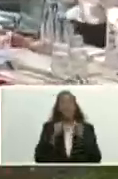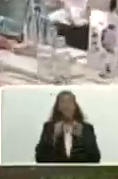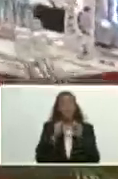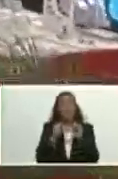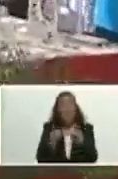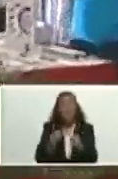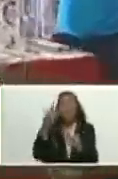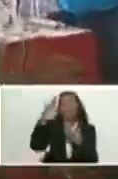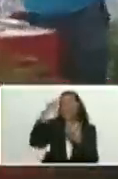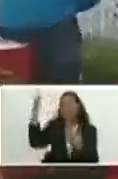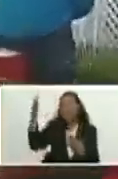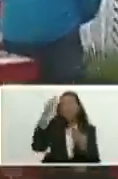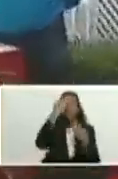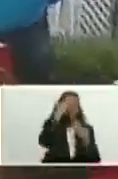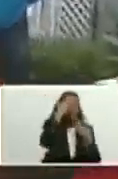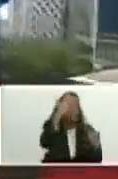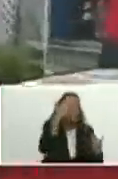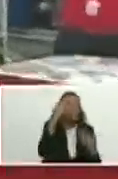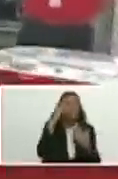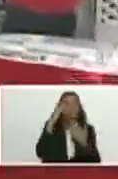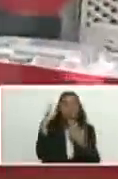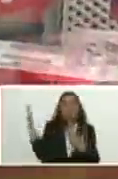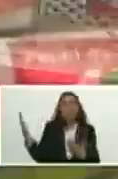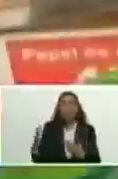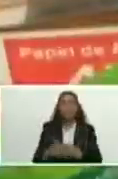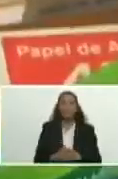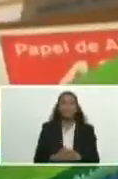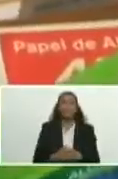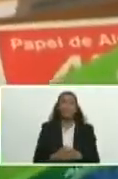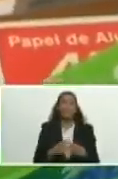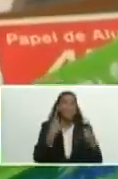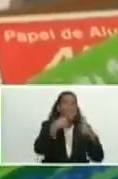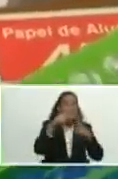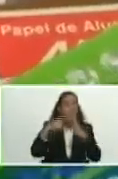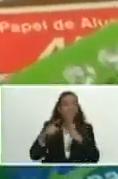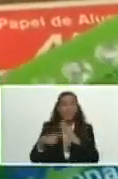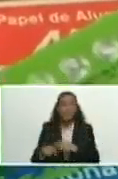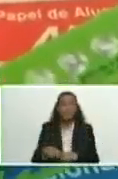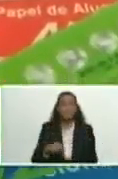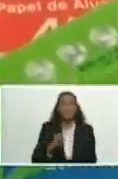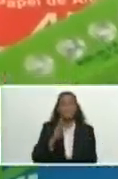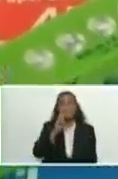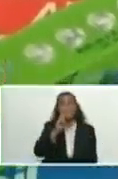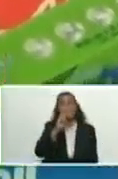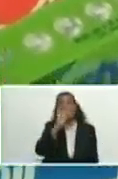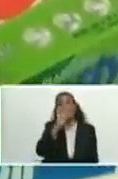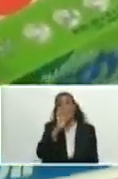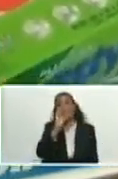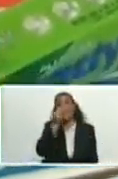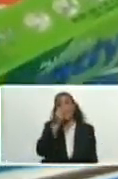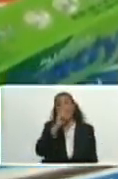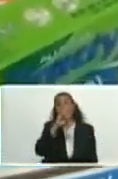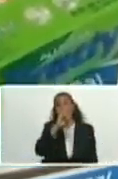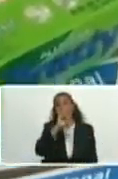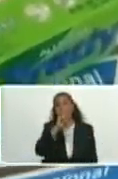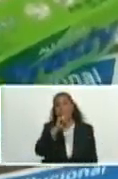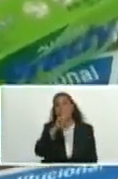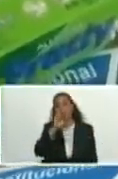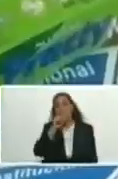Mi saludo, compañero de Sindú, Pequivén, trabajo en equipo Victoria